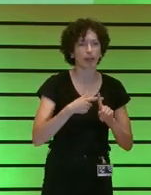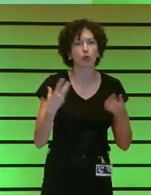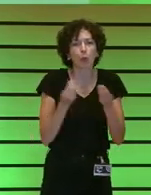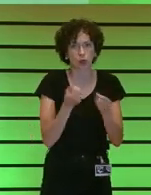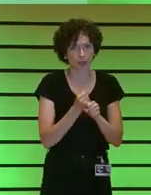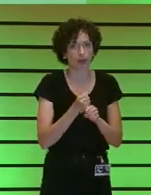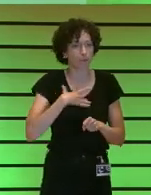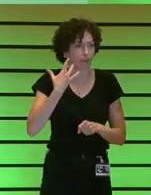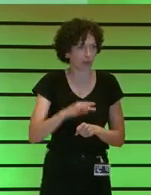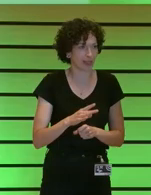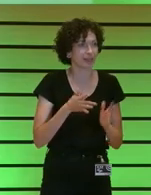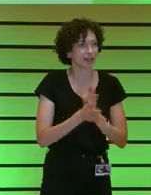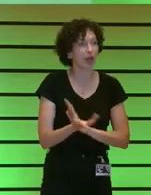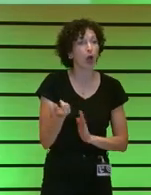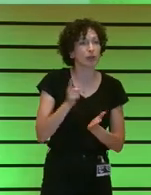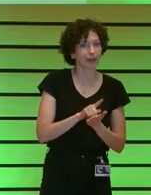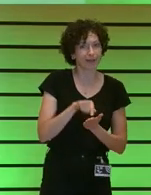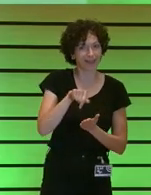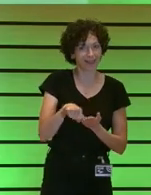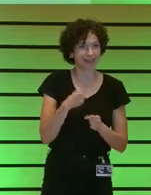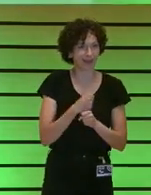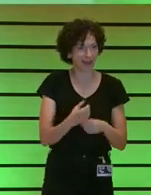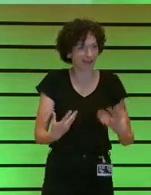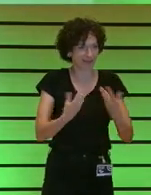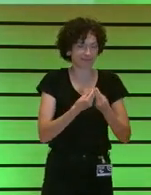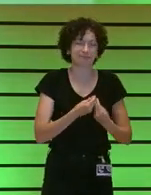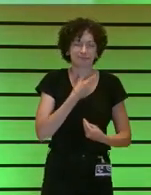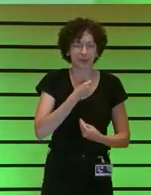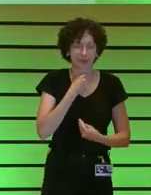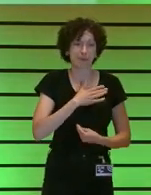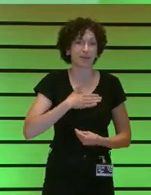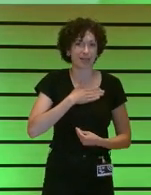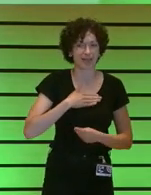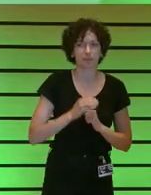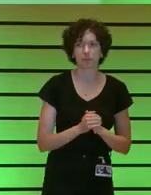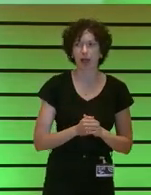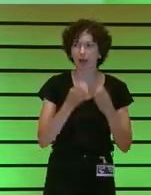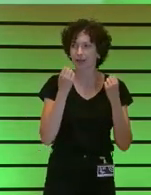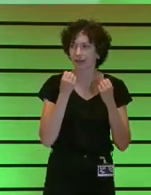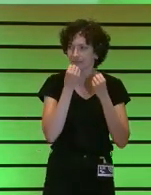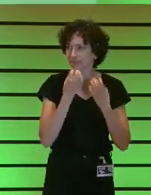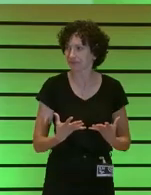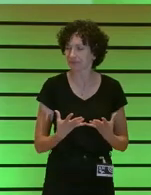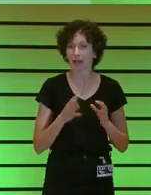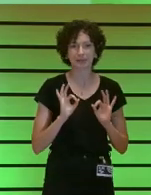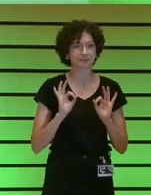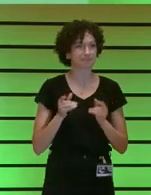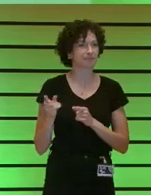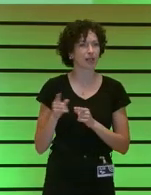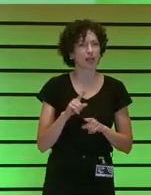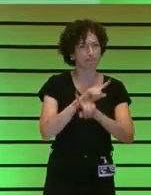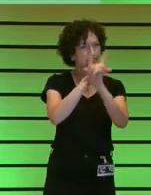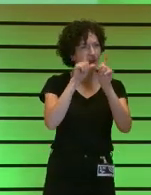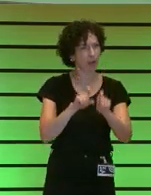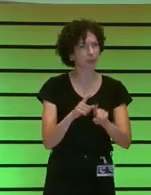gusta mucho reencontrarnos en el camino así que un gustazo un placer Pues en este buen clima Cristina te lanzamos la primera